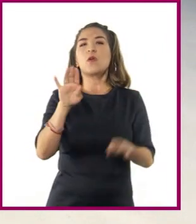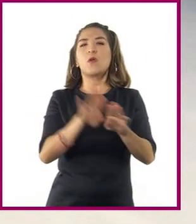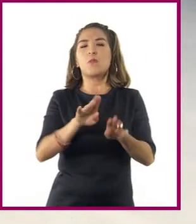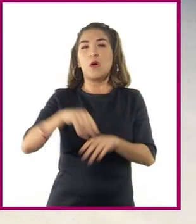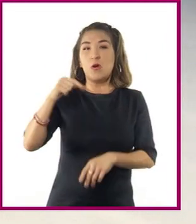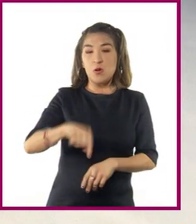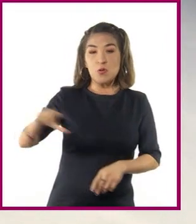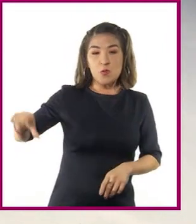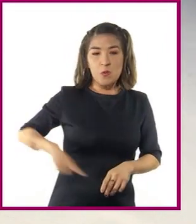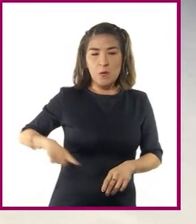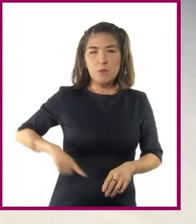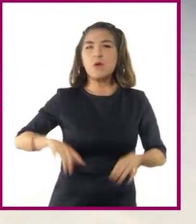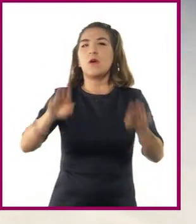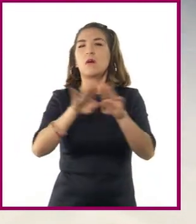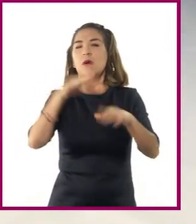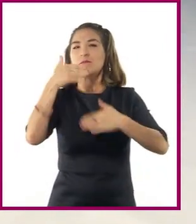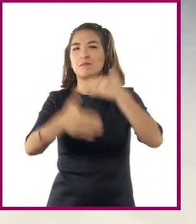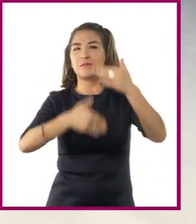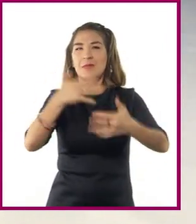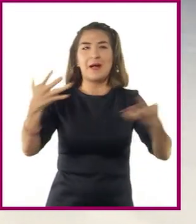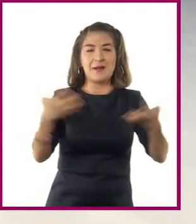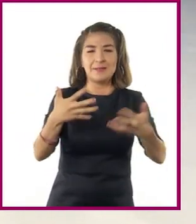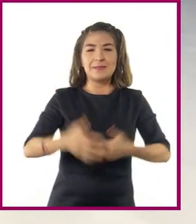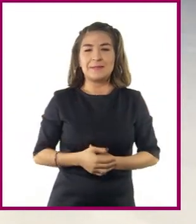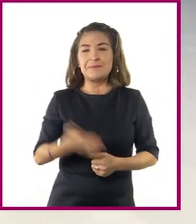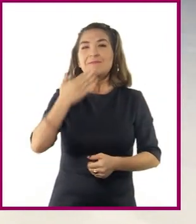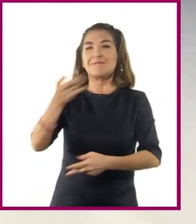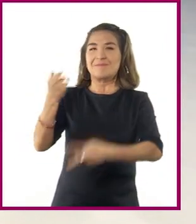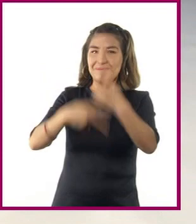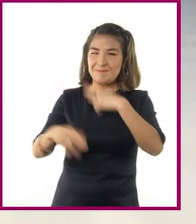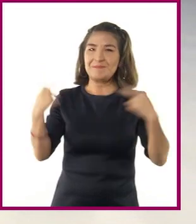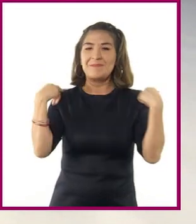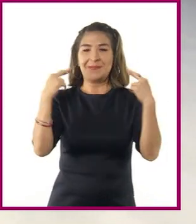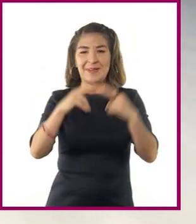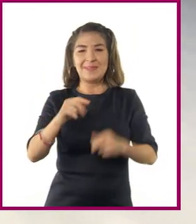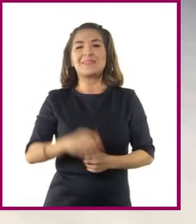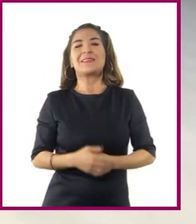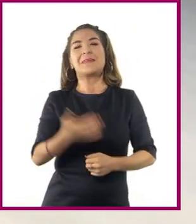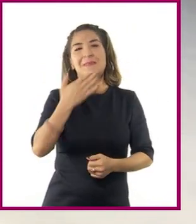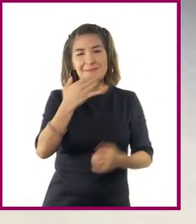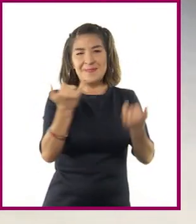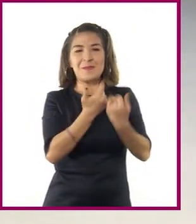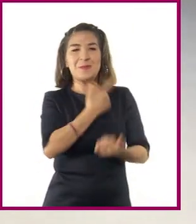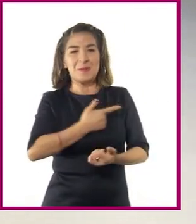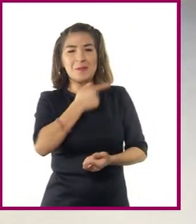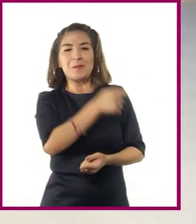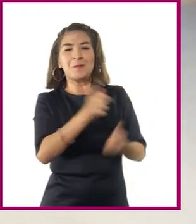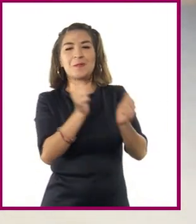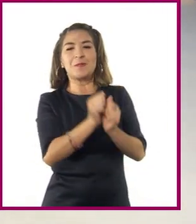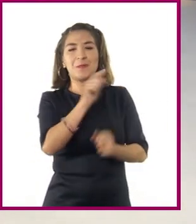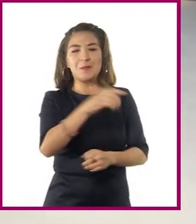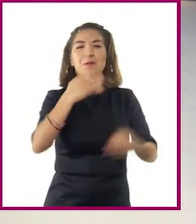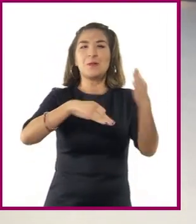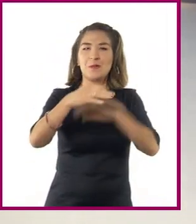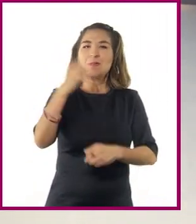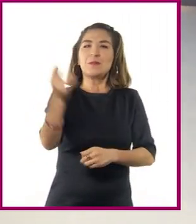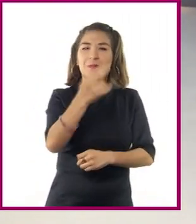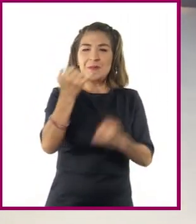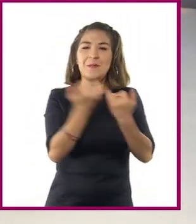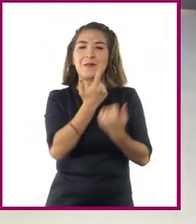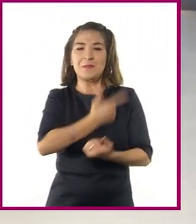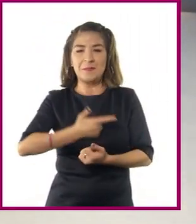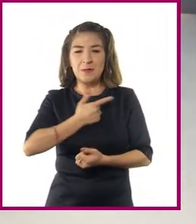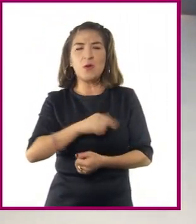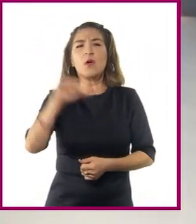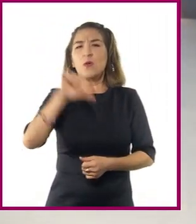se construye. Bienvenida, maestra. Es un gusto compartir la sesión contigo, maestro, y con todas y con todos ustedes.